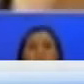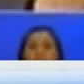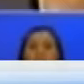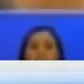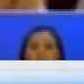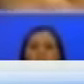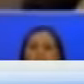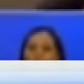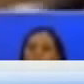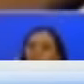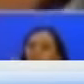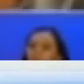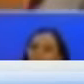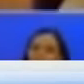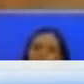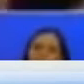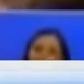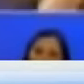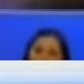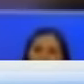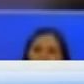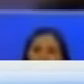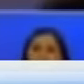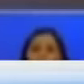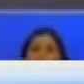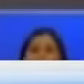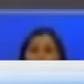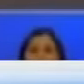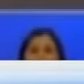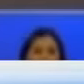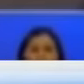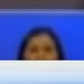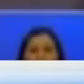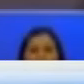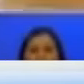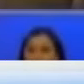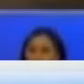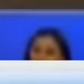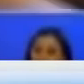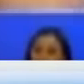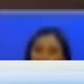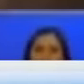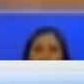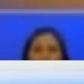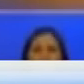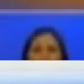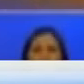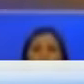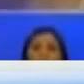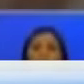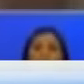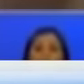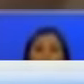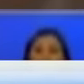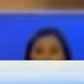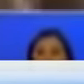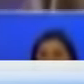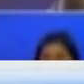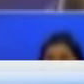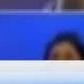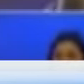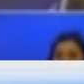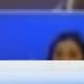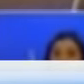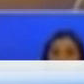vaya rehabilitación, esto no es bueno. Si no quiere, es un adulto. Pero no se lo manda a preso. Otra cosa es si tiene 1.000 gramos de marihuana. Ahí sí se lo manda a preso, porque ese es un